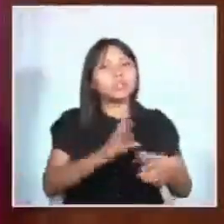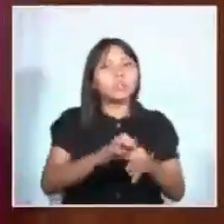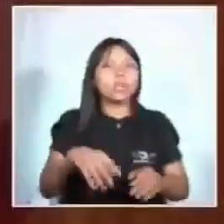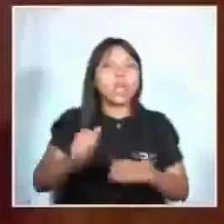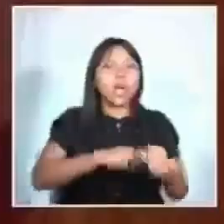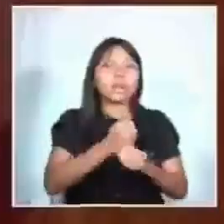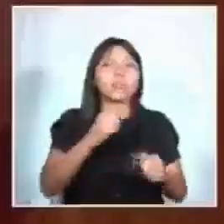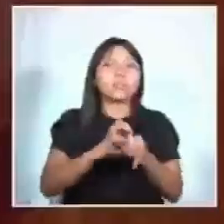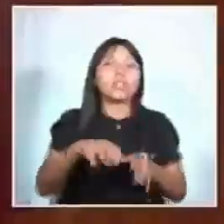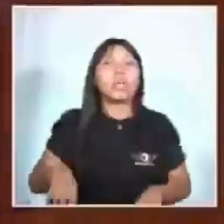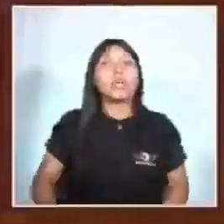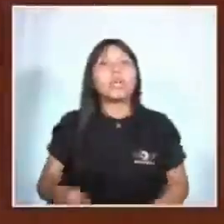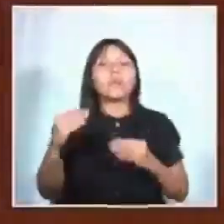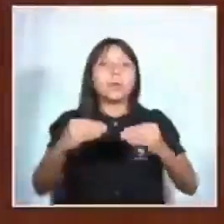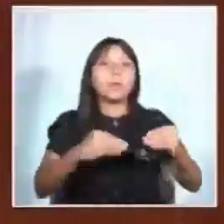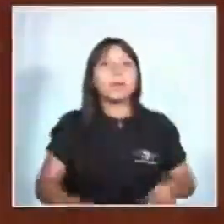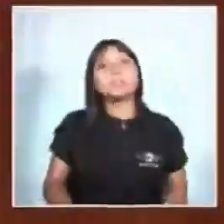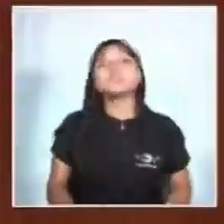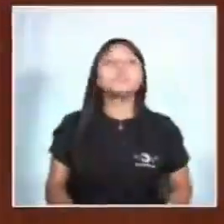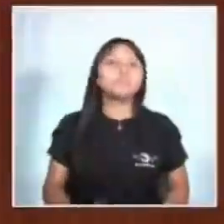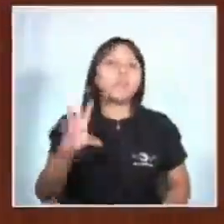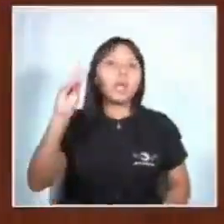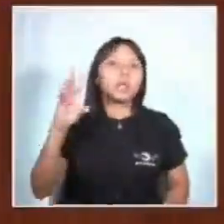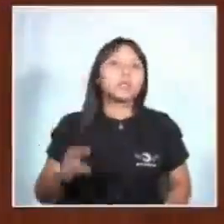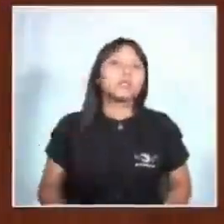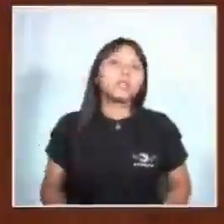6 meses metida en mirra, Pastora Morena.